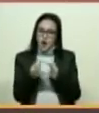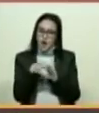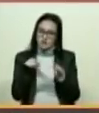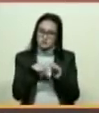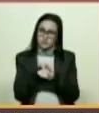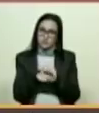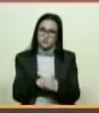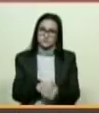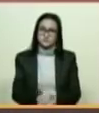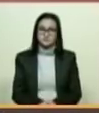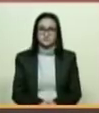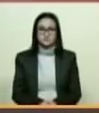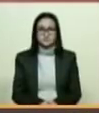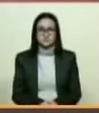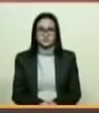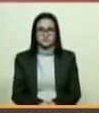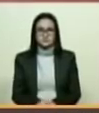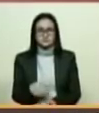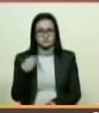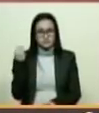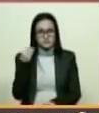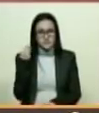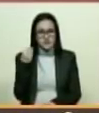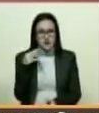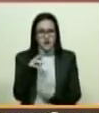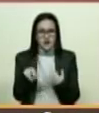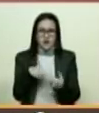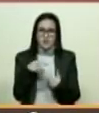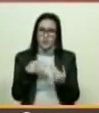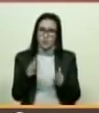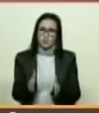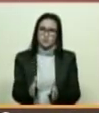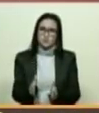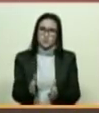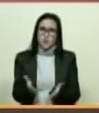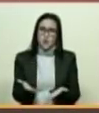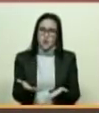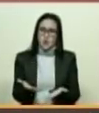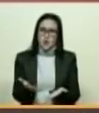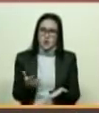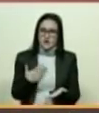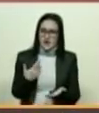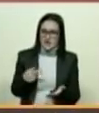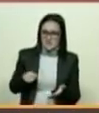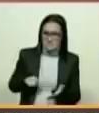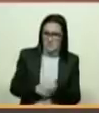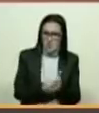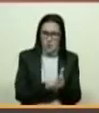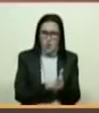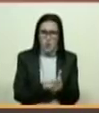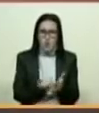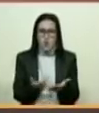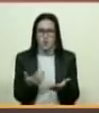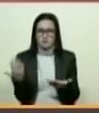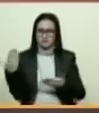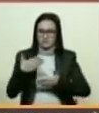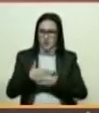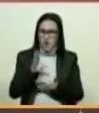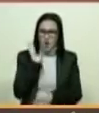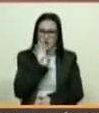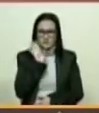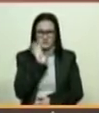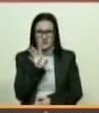Cuando pensaban que podían poner a esta revolución contra la pared a través de groseros bloqueos